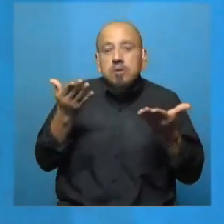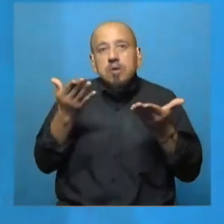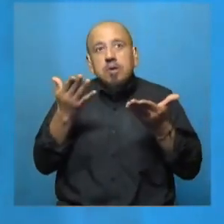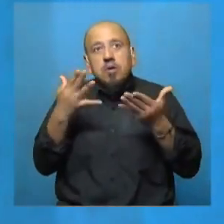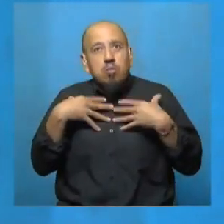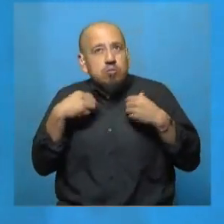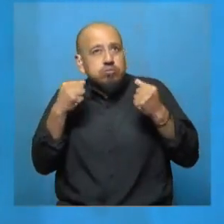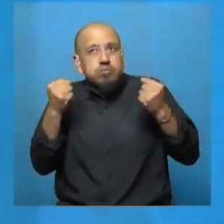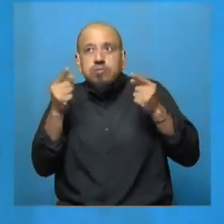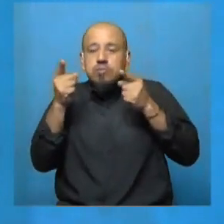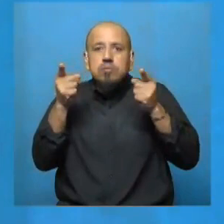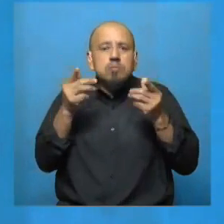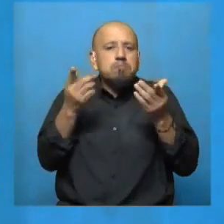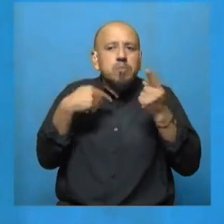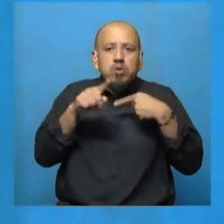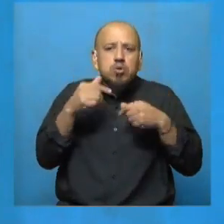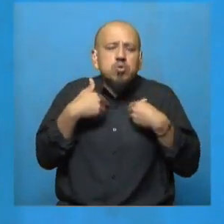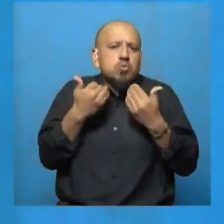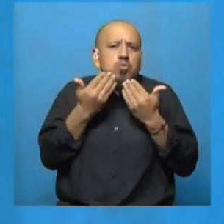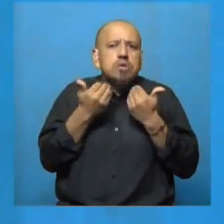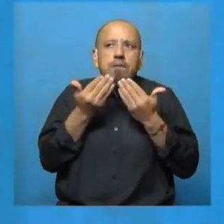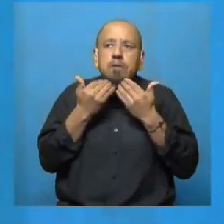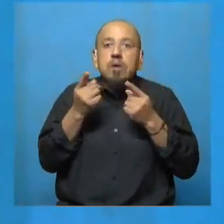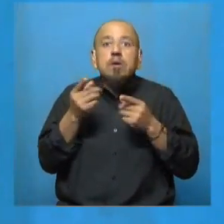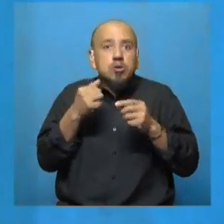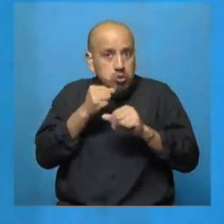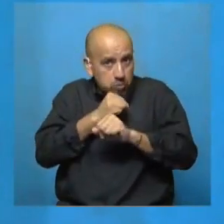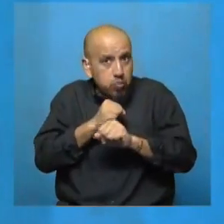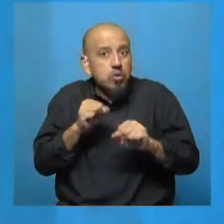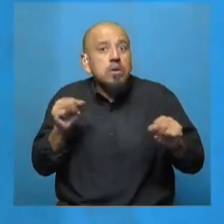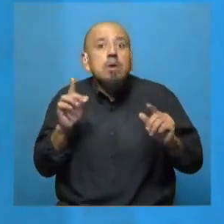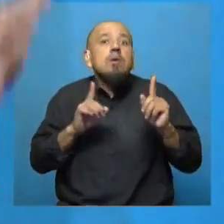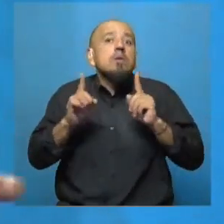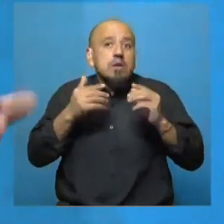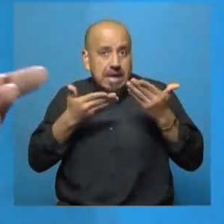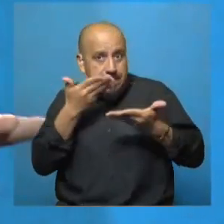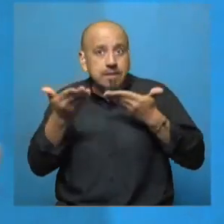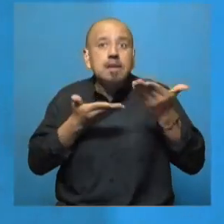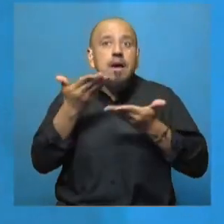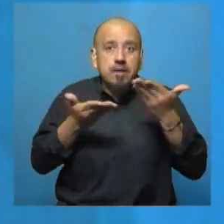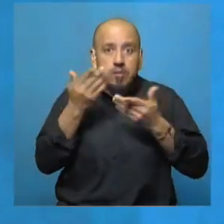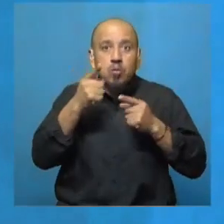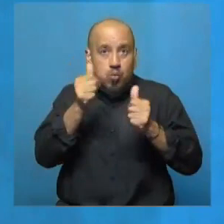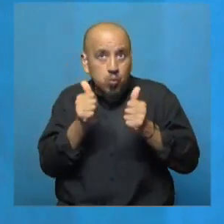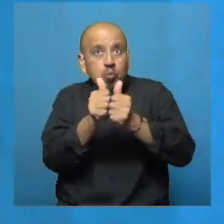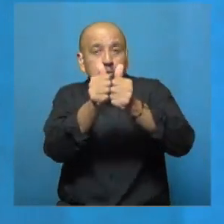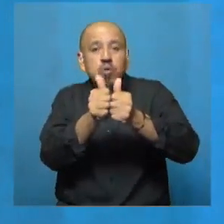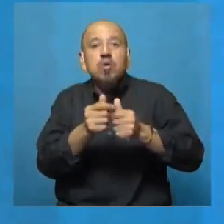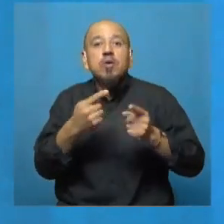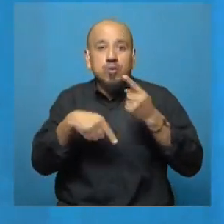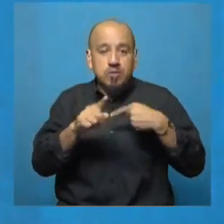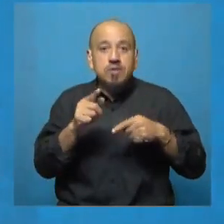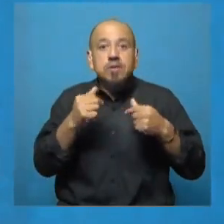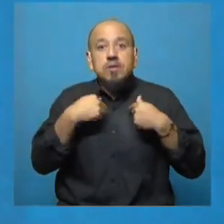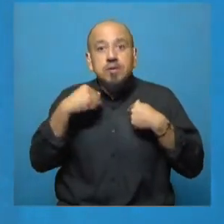sin tenerla más mínima este noción de que podía llegar a alguna vez cantar con ellos o estar o actuar con eso o sea que